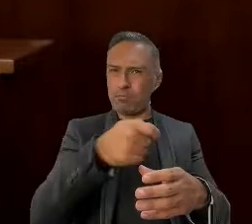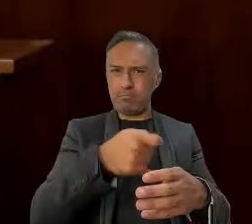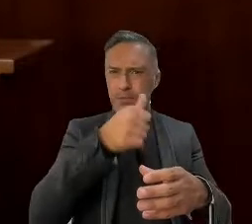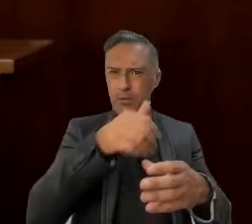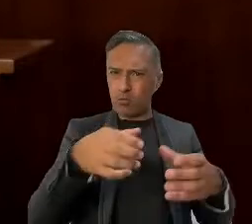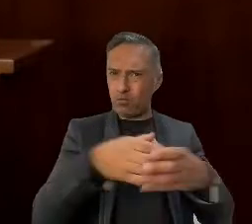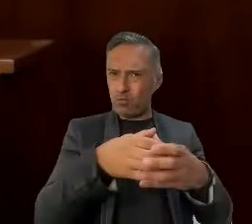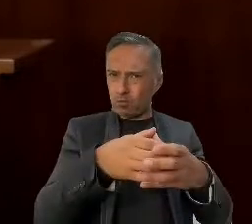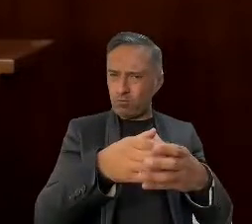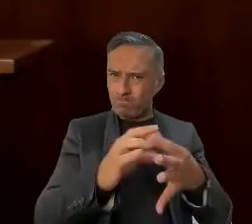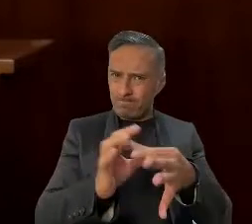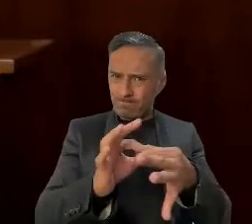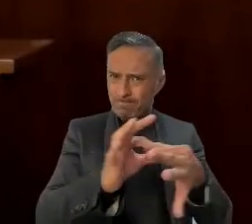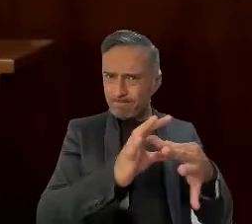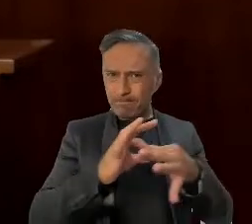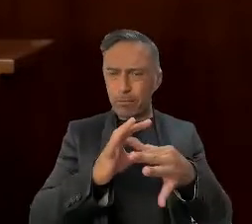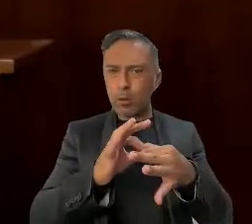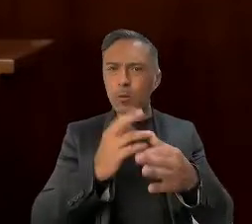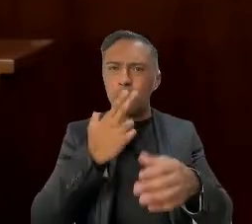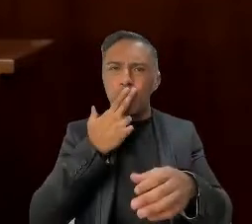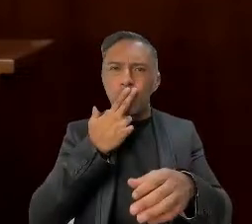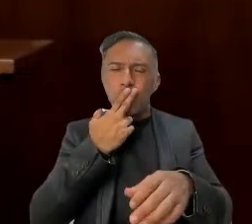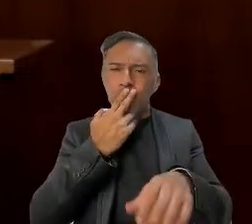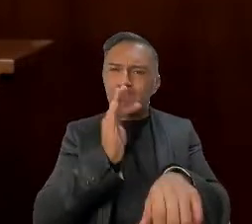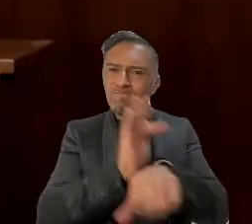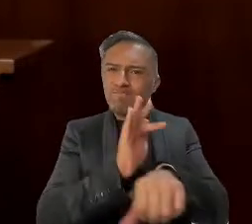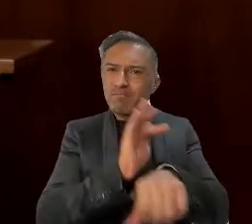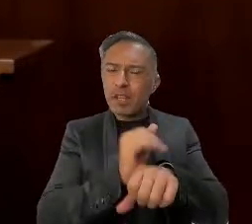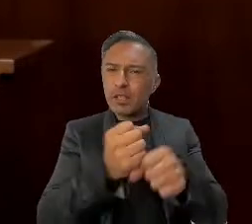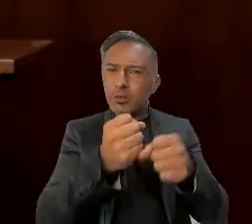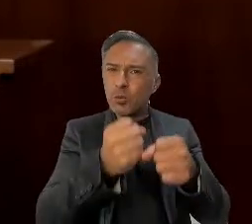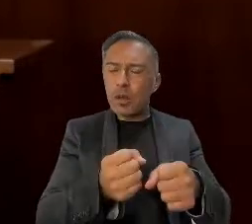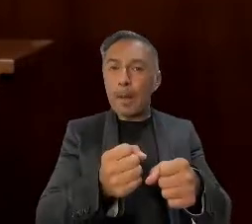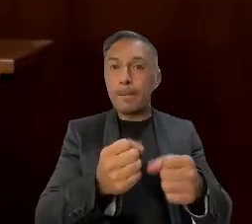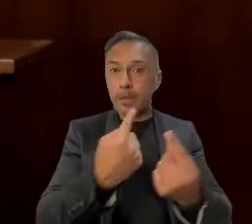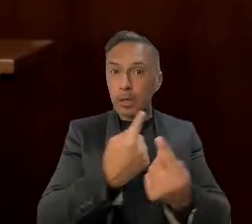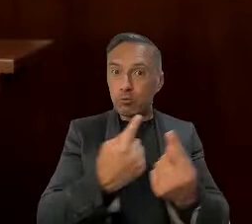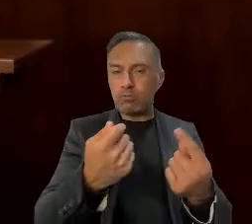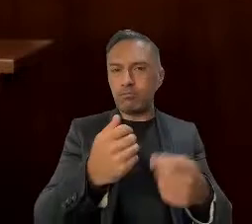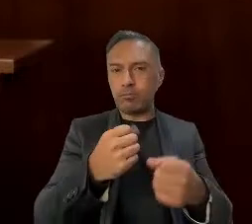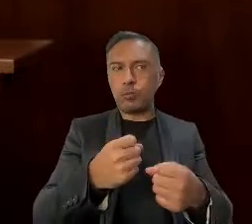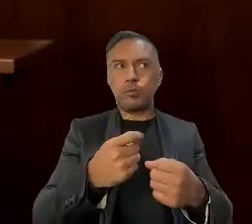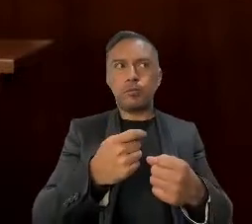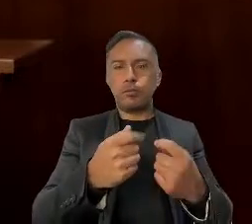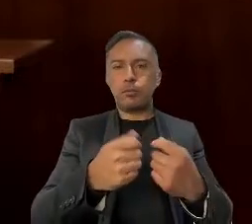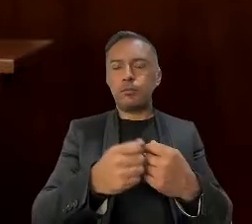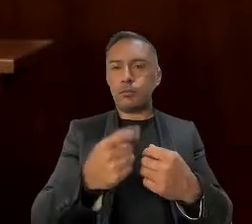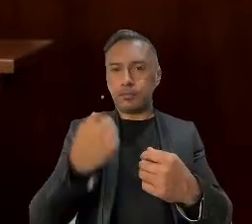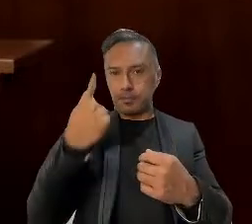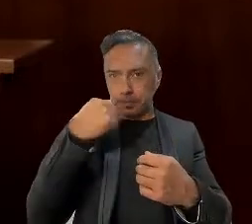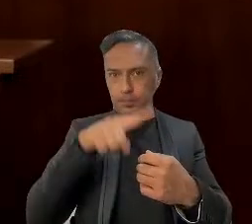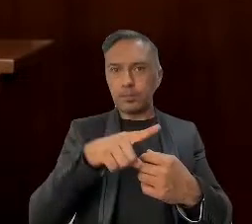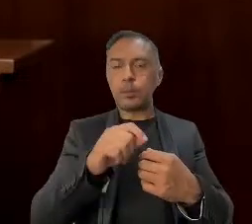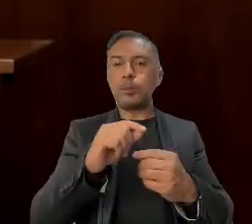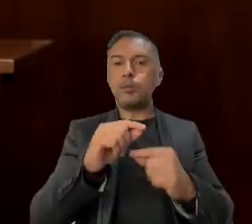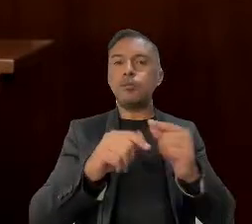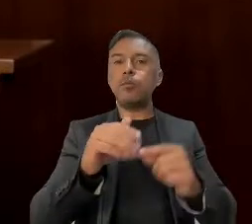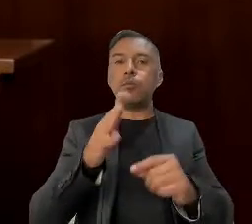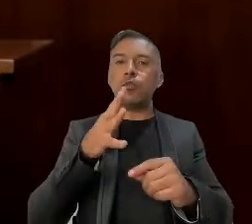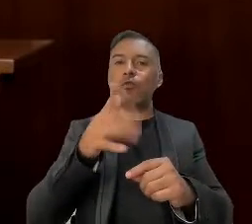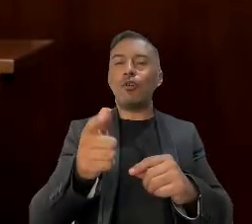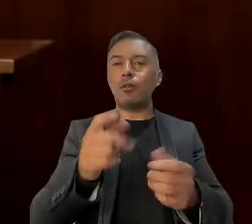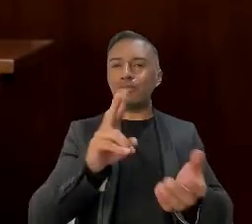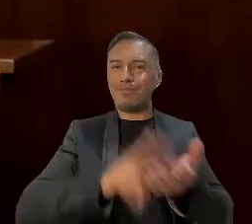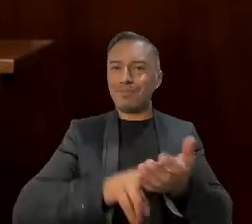de garantías para los menores y para todos los que la integran para la formación de los valores y de